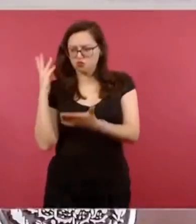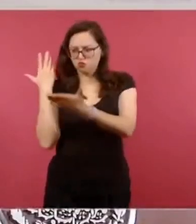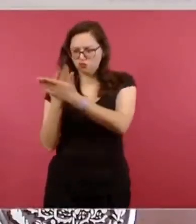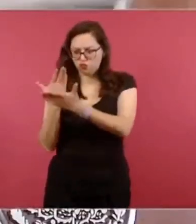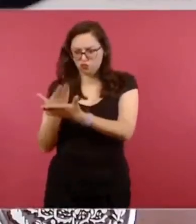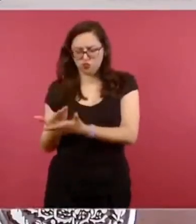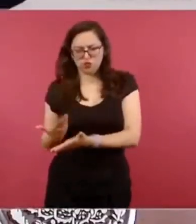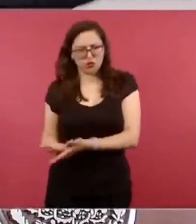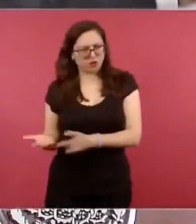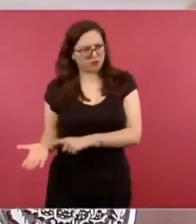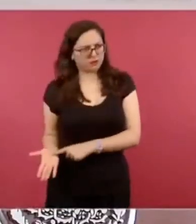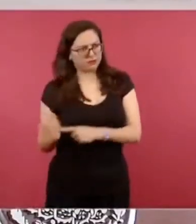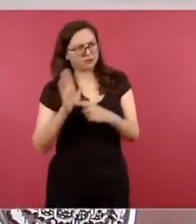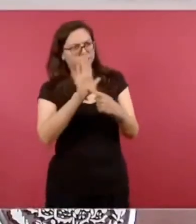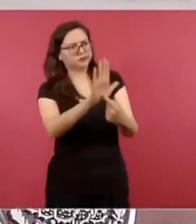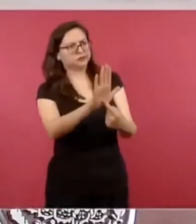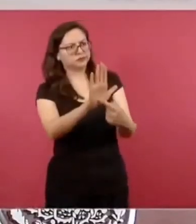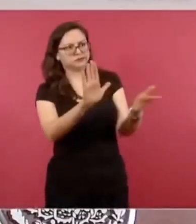Está probado.